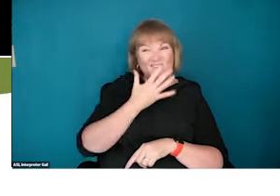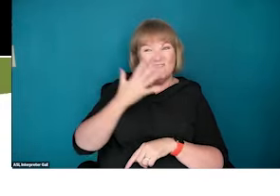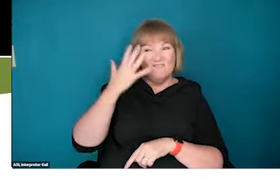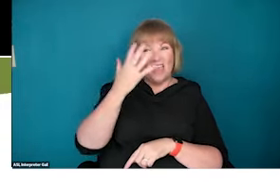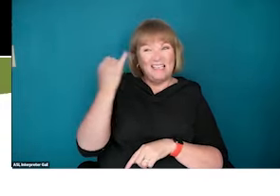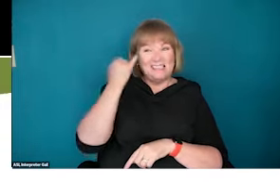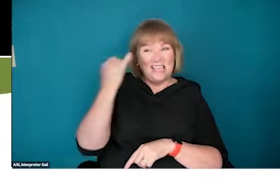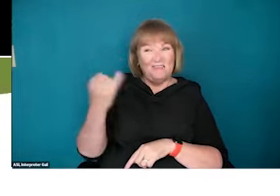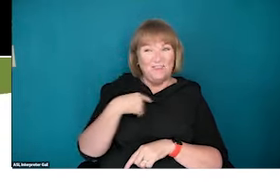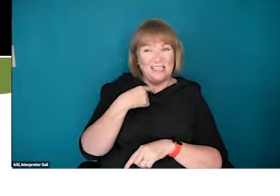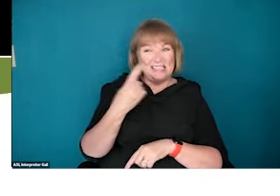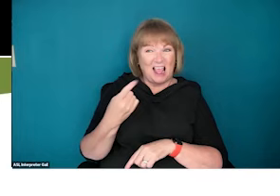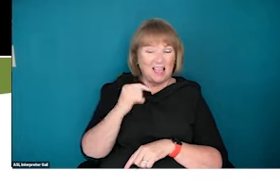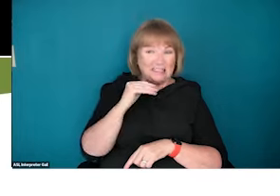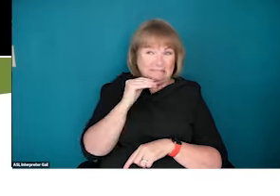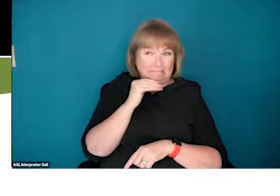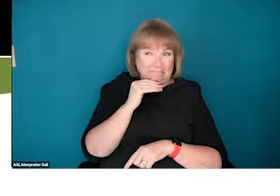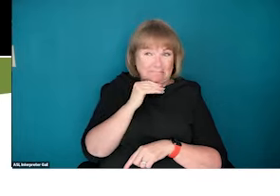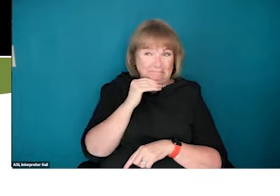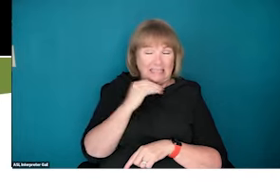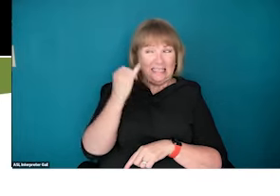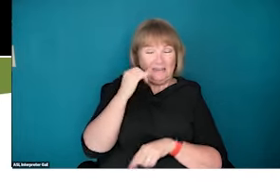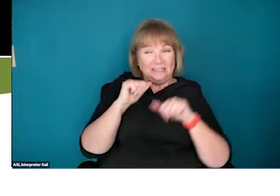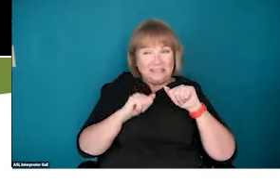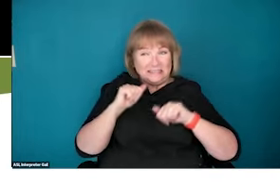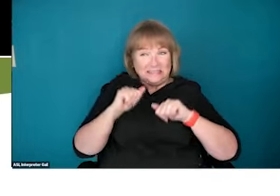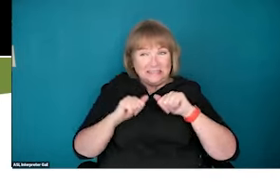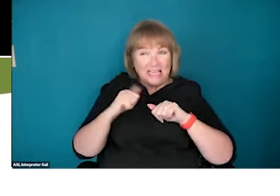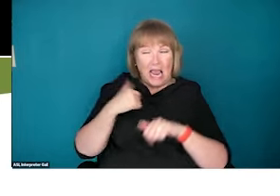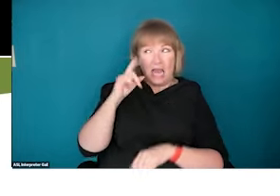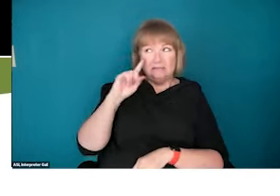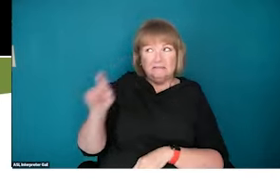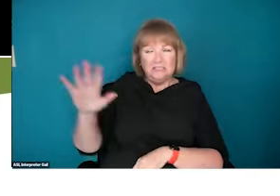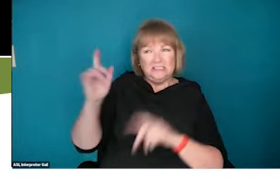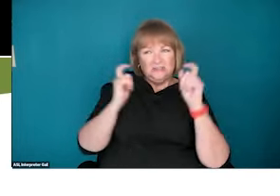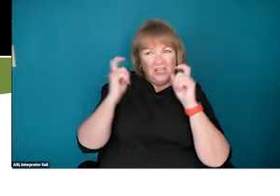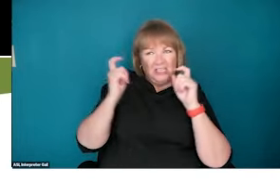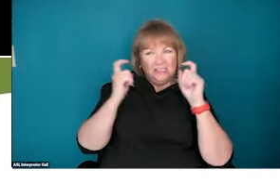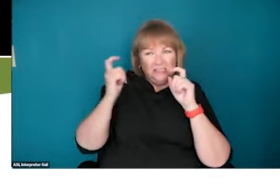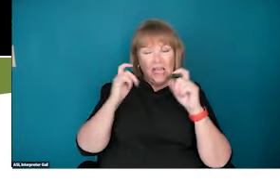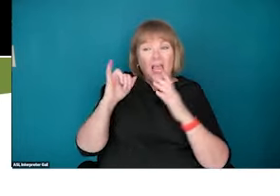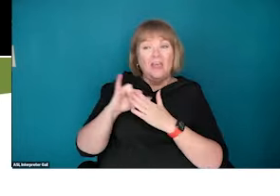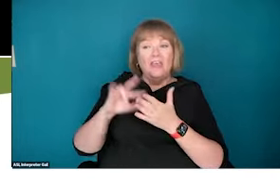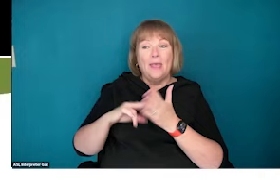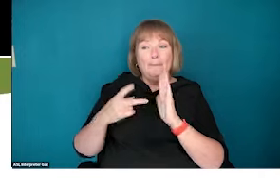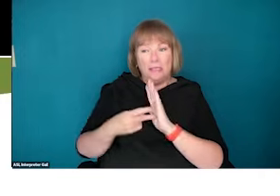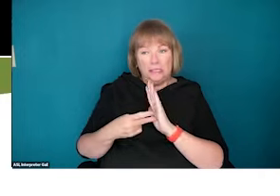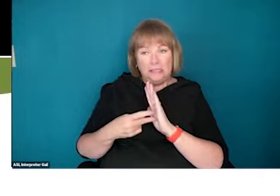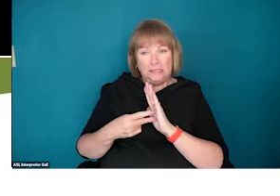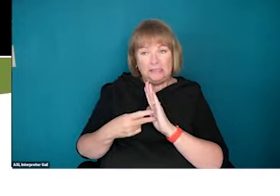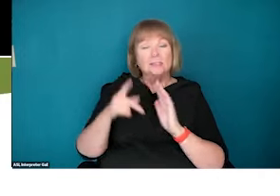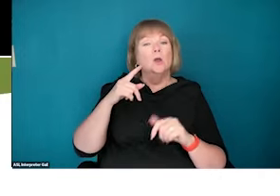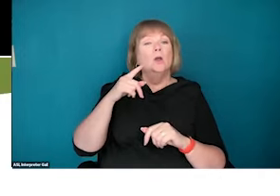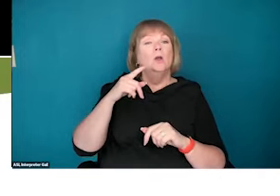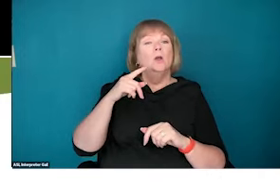de comunicarse a las personas. Hay personas que siempre te conocen más y esas personas siempre pueden comunicarte contigo